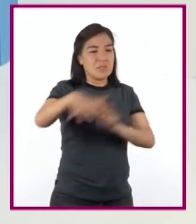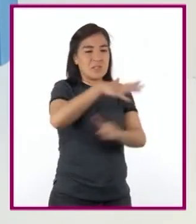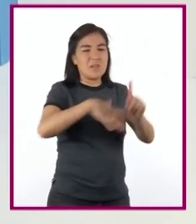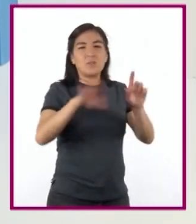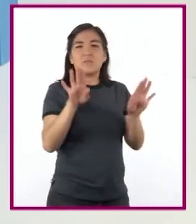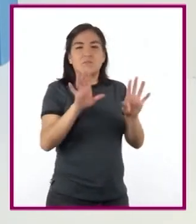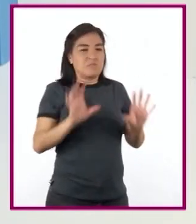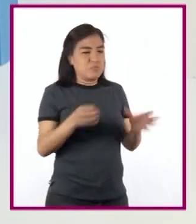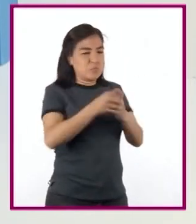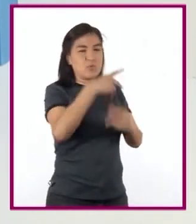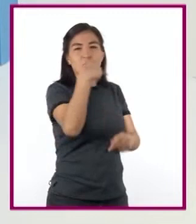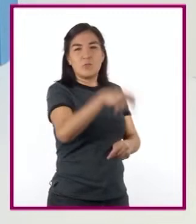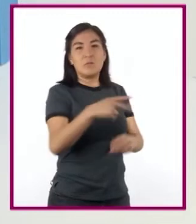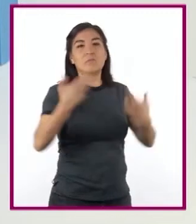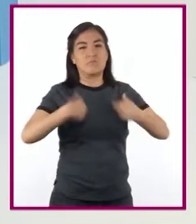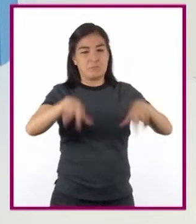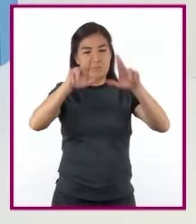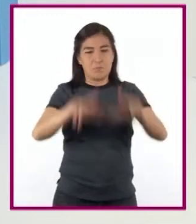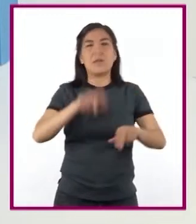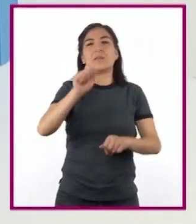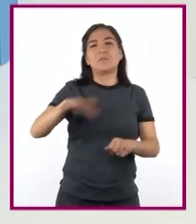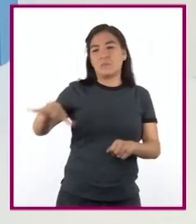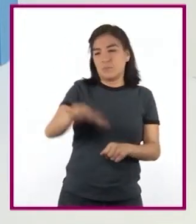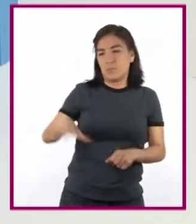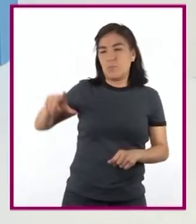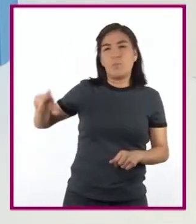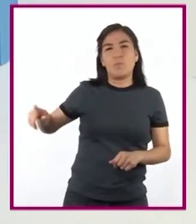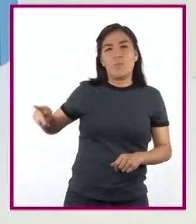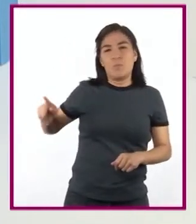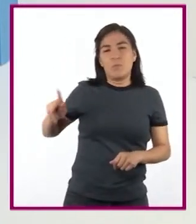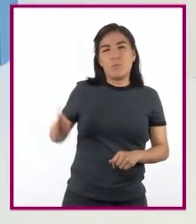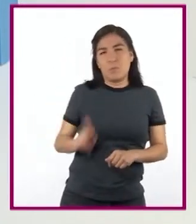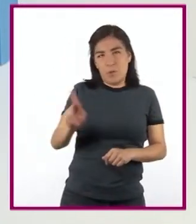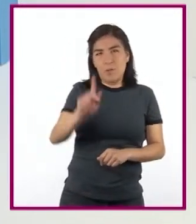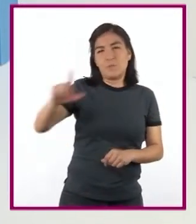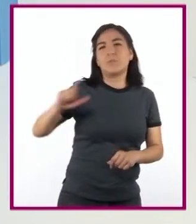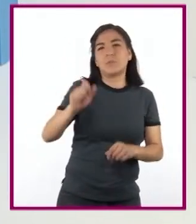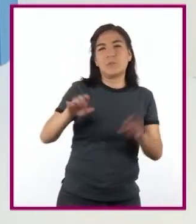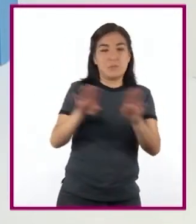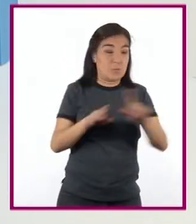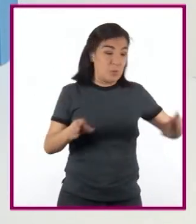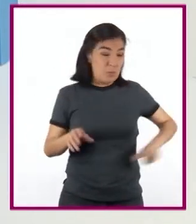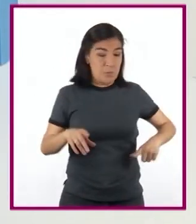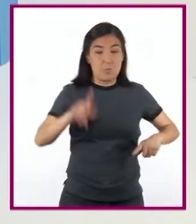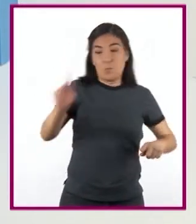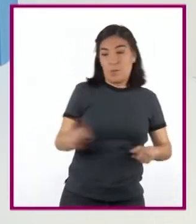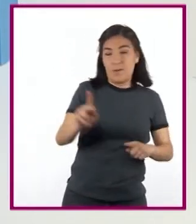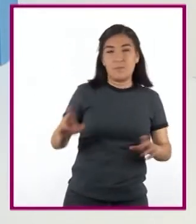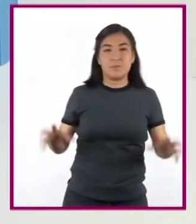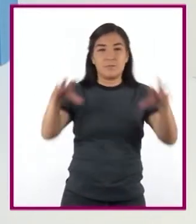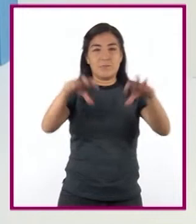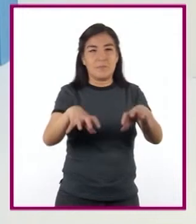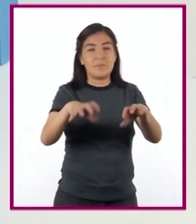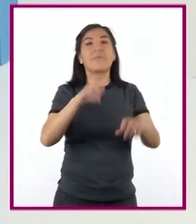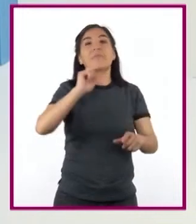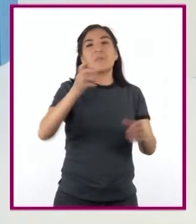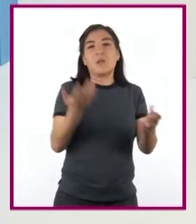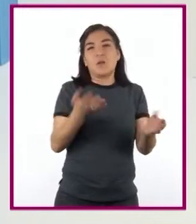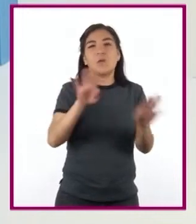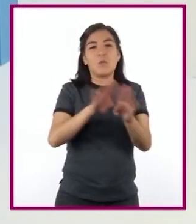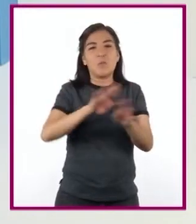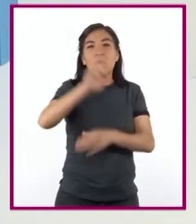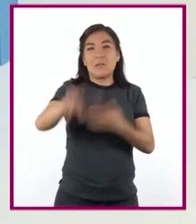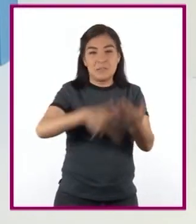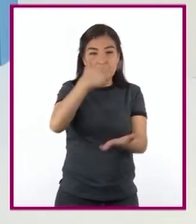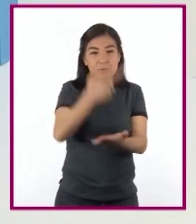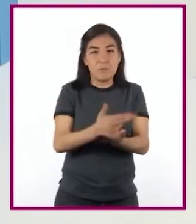un parlamento representativo del pueblo y, posteriormente, una república, donde se